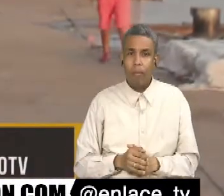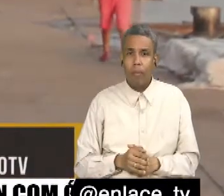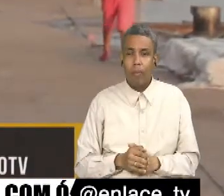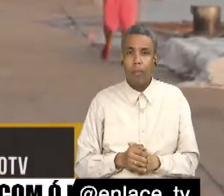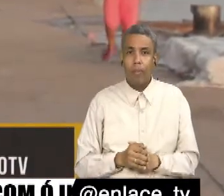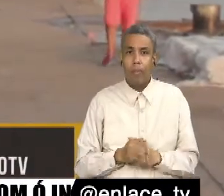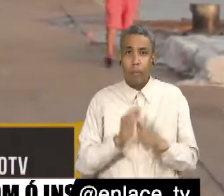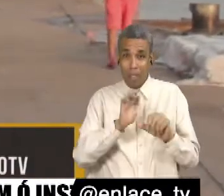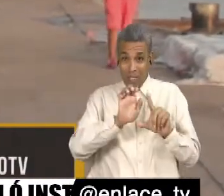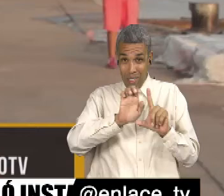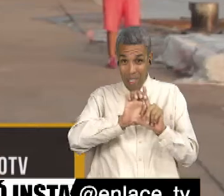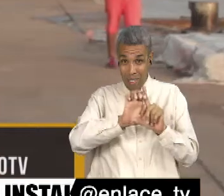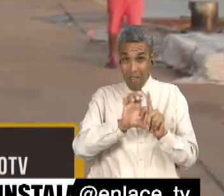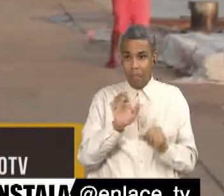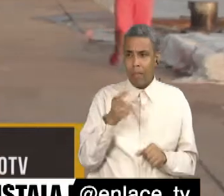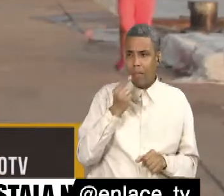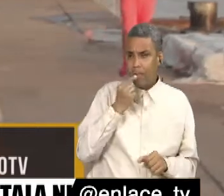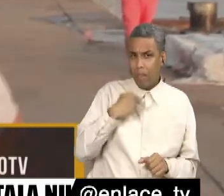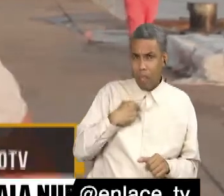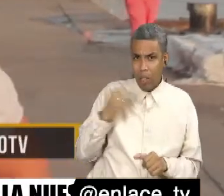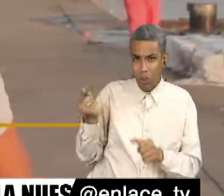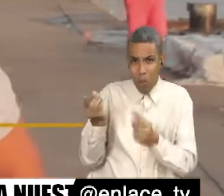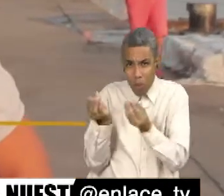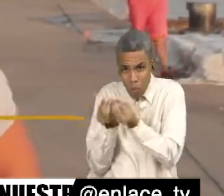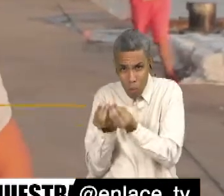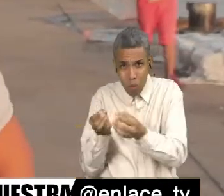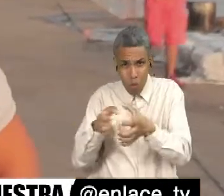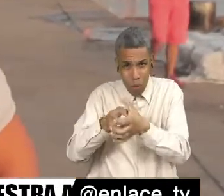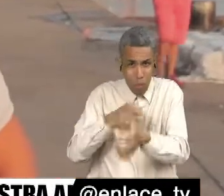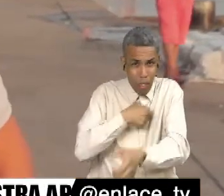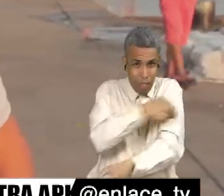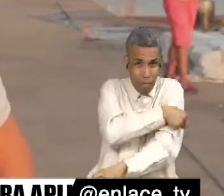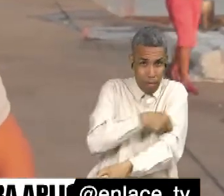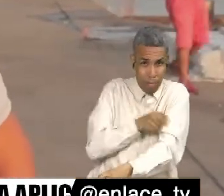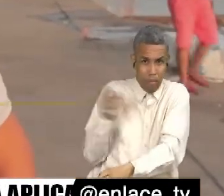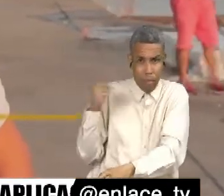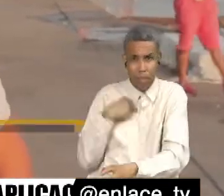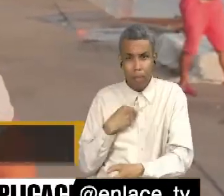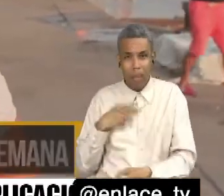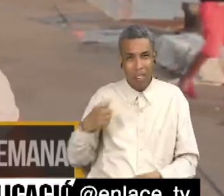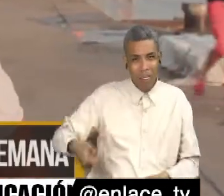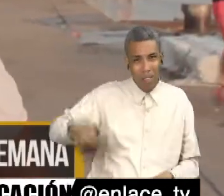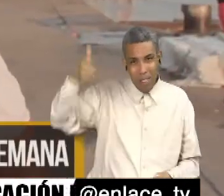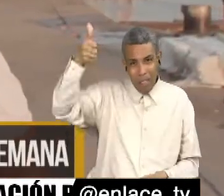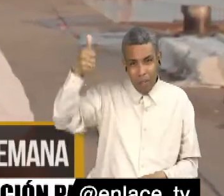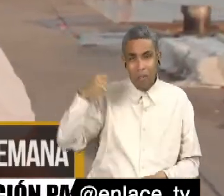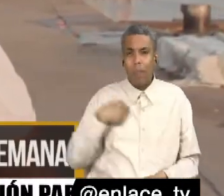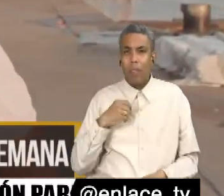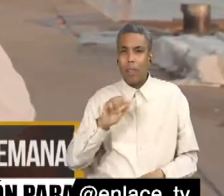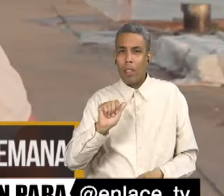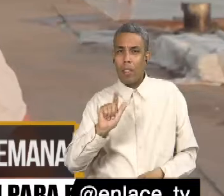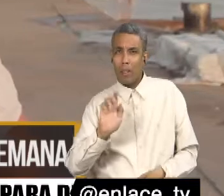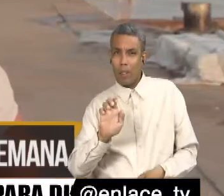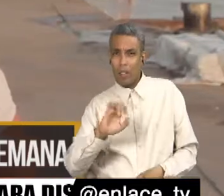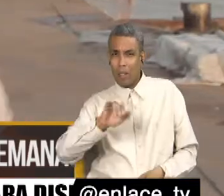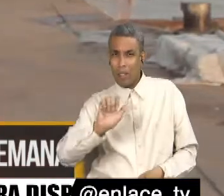Enlace Noticias, quien encabeza el Consejo Municipal para la Gestión del Riesgo de Desastres, el secretario de Medio Ambiente Alejandro Borges ha